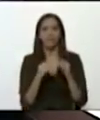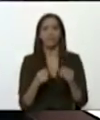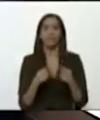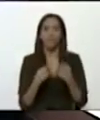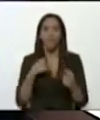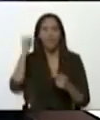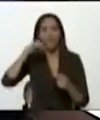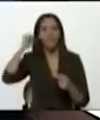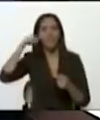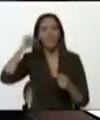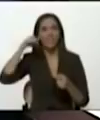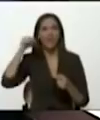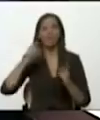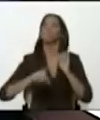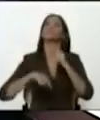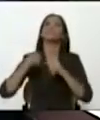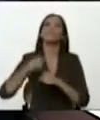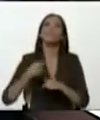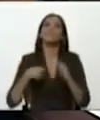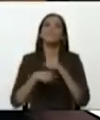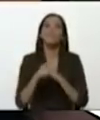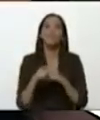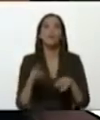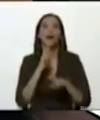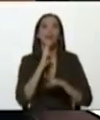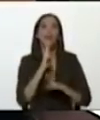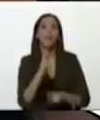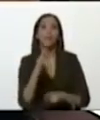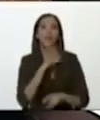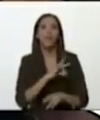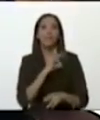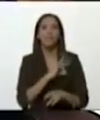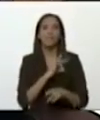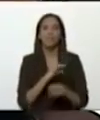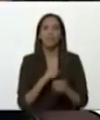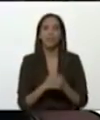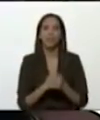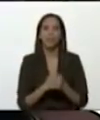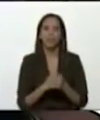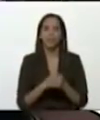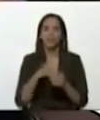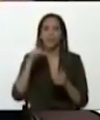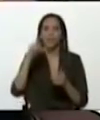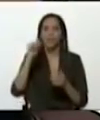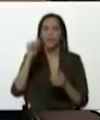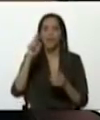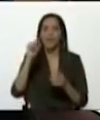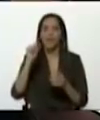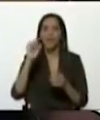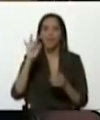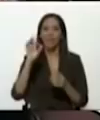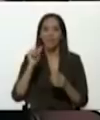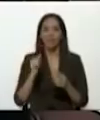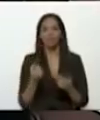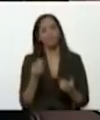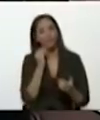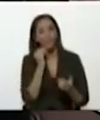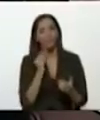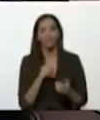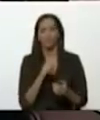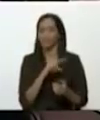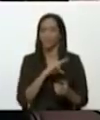a otro video y después sí vamos a responderle al señor Lara Faría. Muchacho, no es que nosotros no tengamos